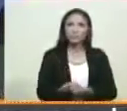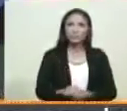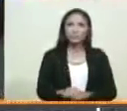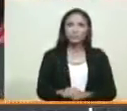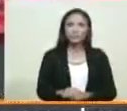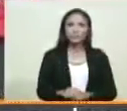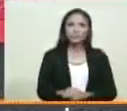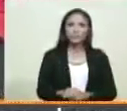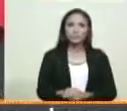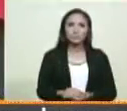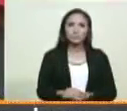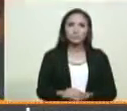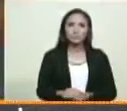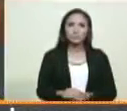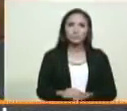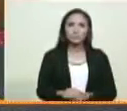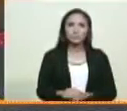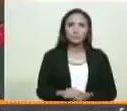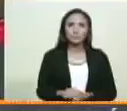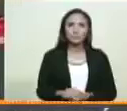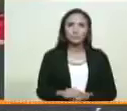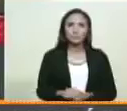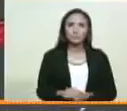Un bosque de manos y de carnet.